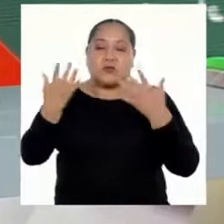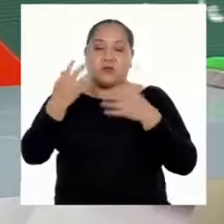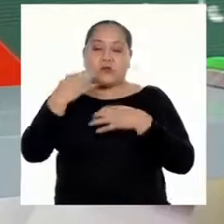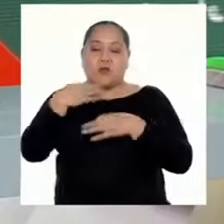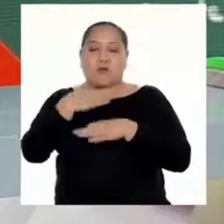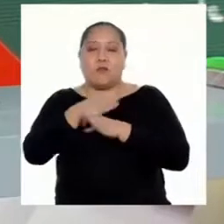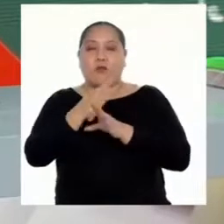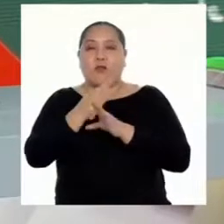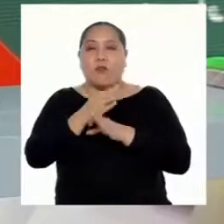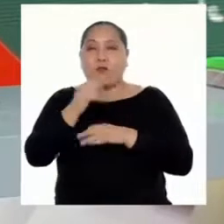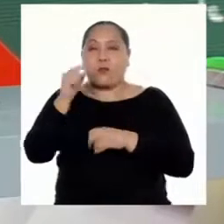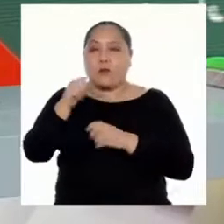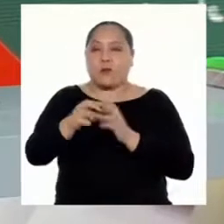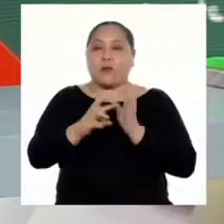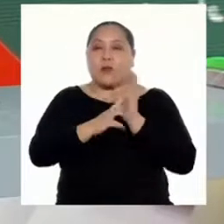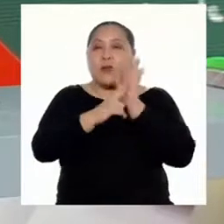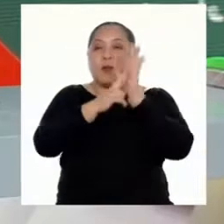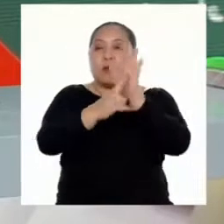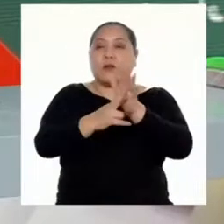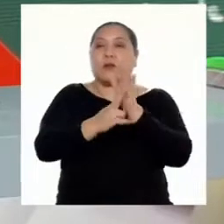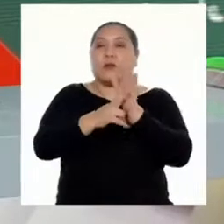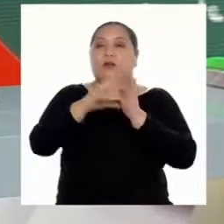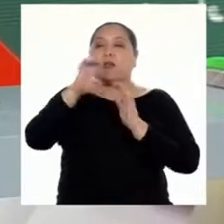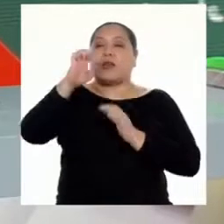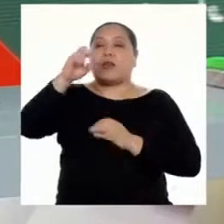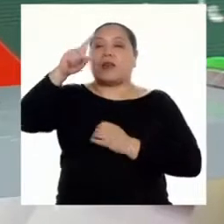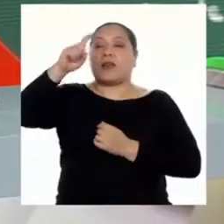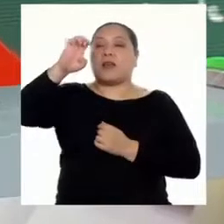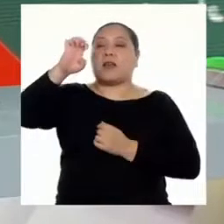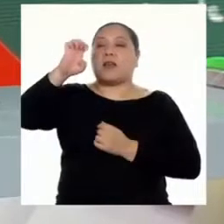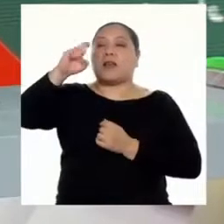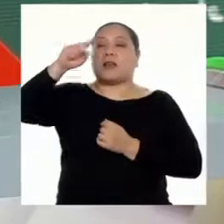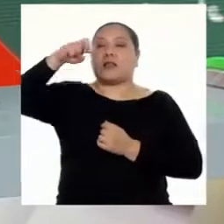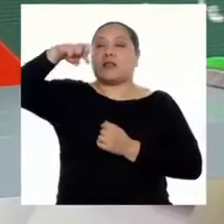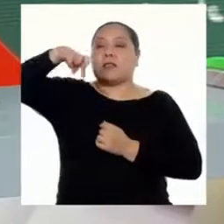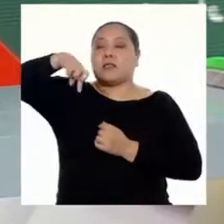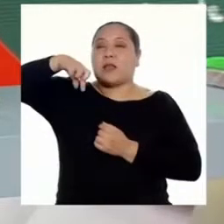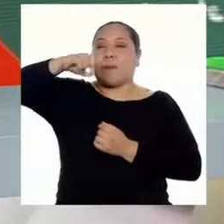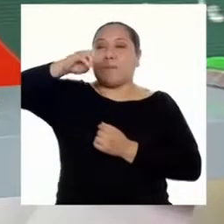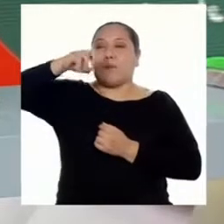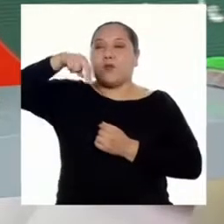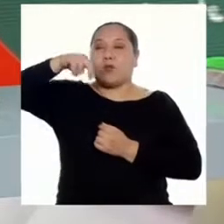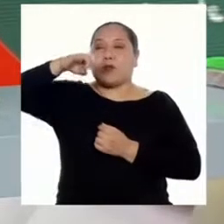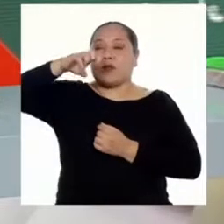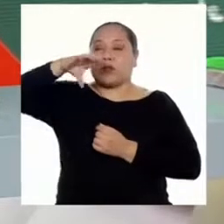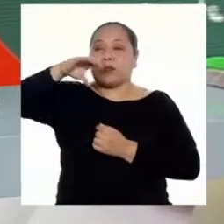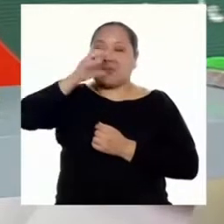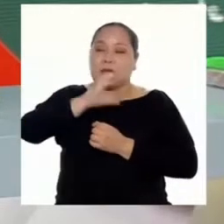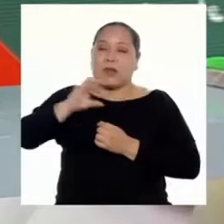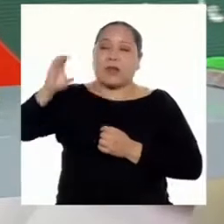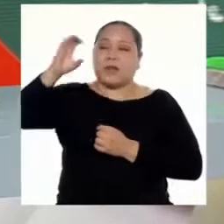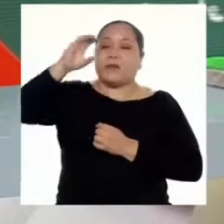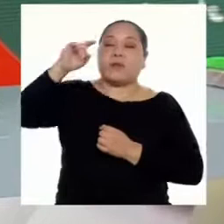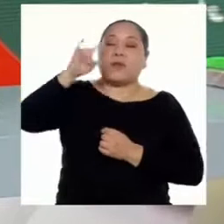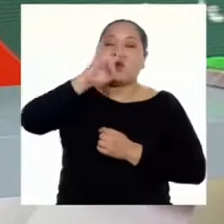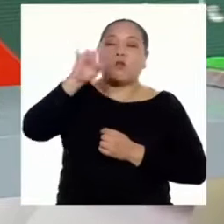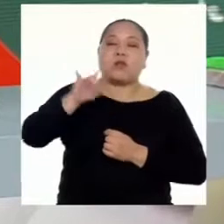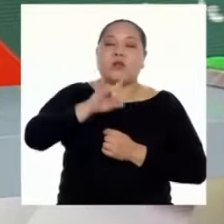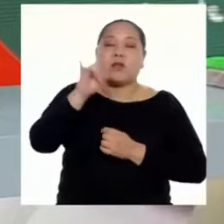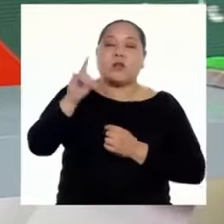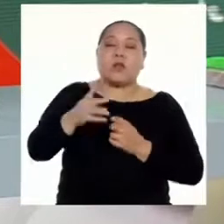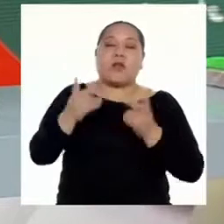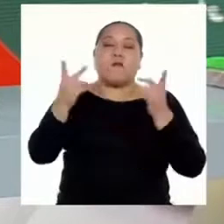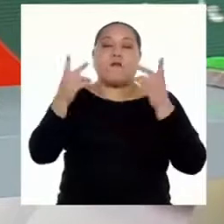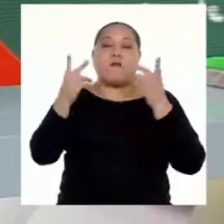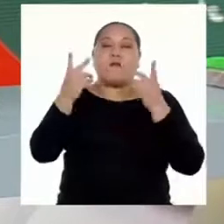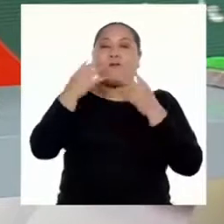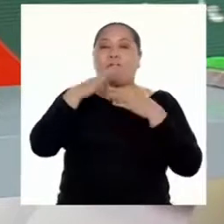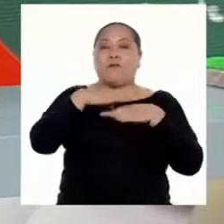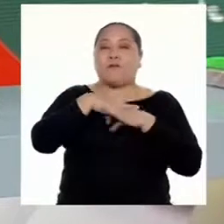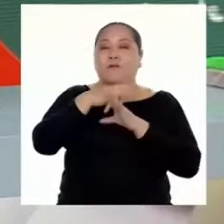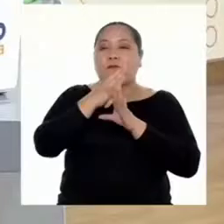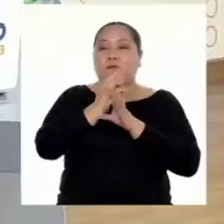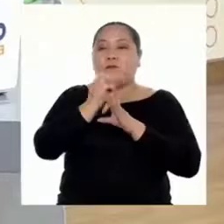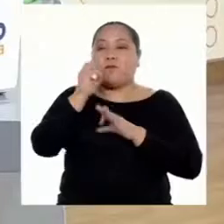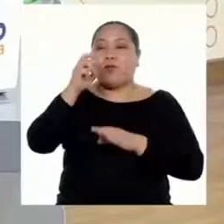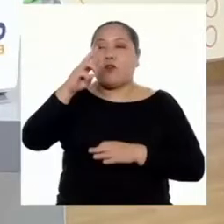interés compuesto con una representación exponencial. Y además, ahora sabemos emplear las fórmulas de forma